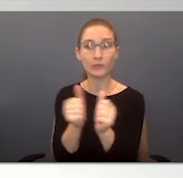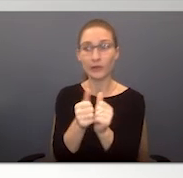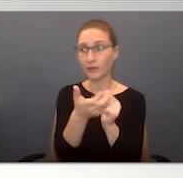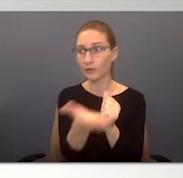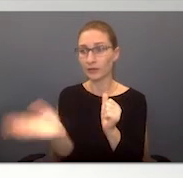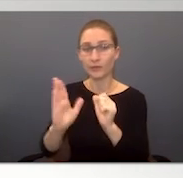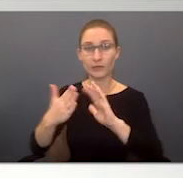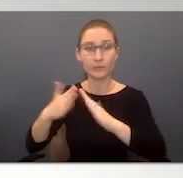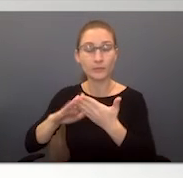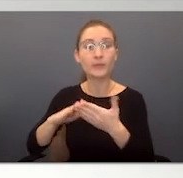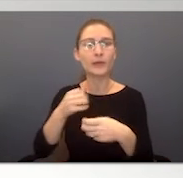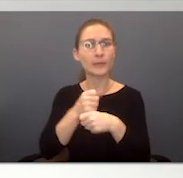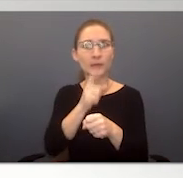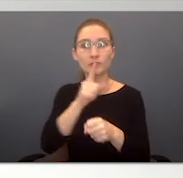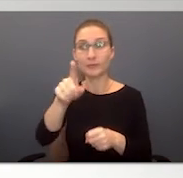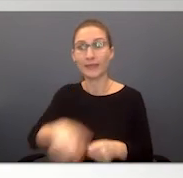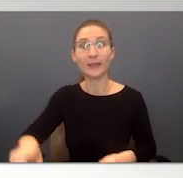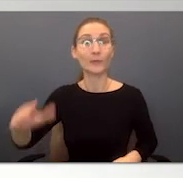follow up.